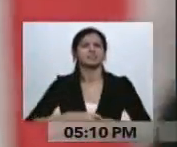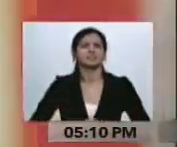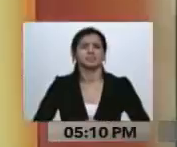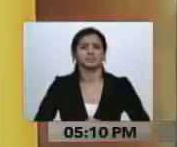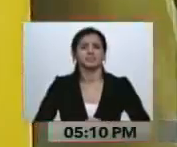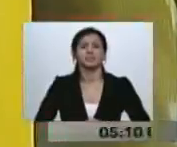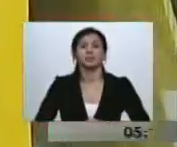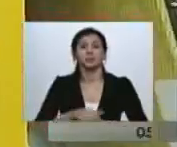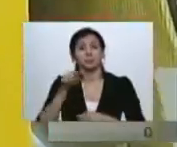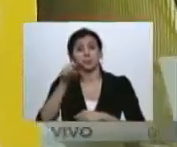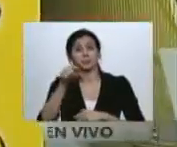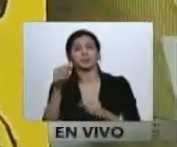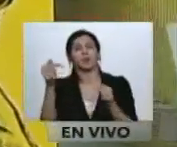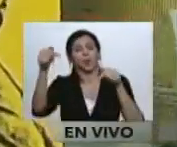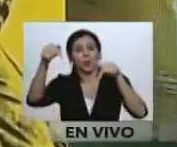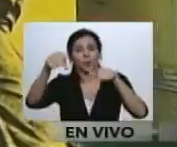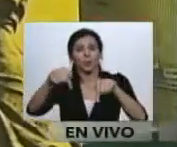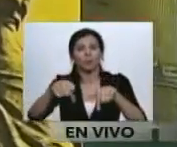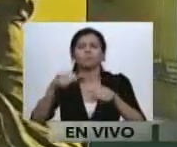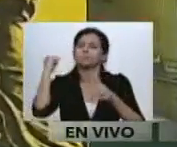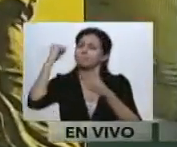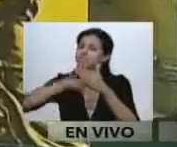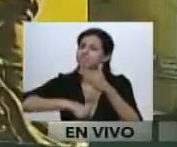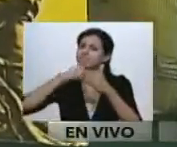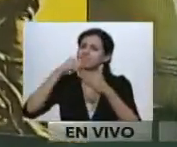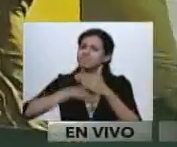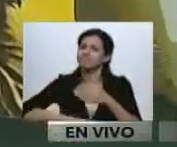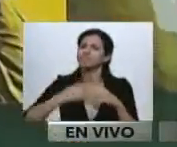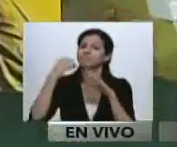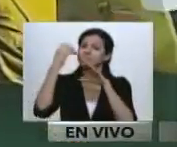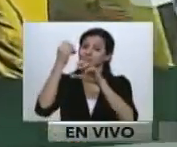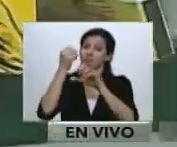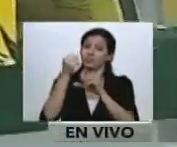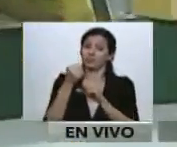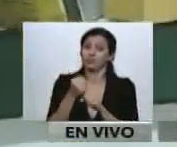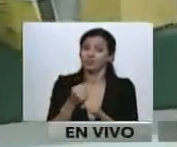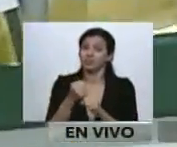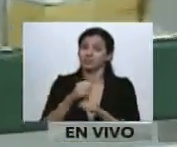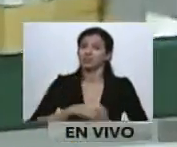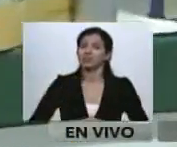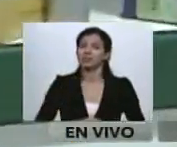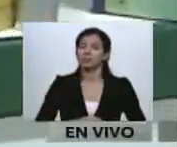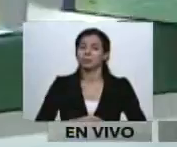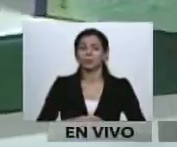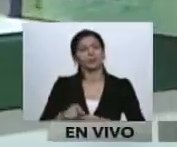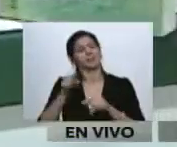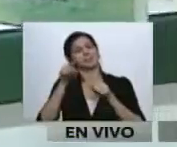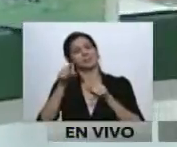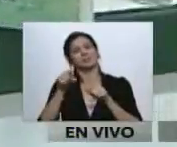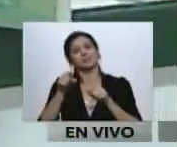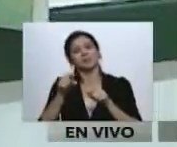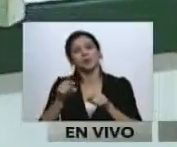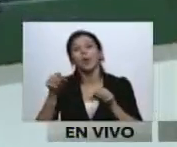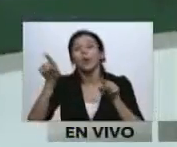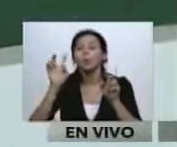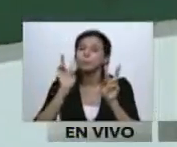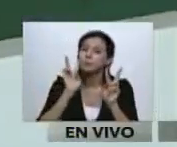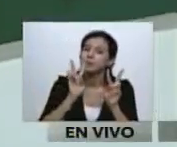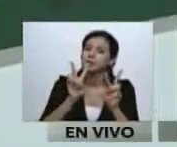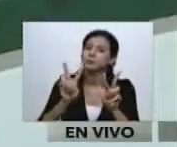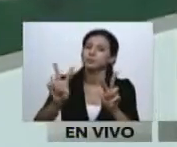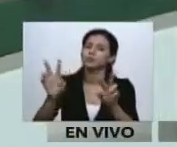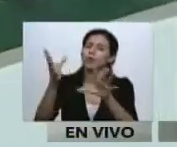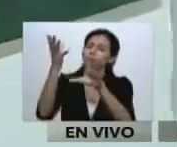esperanza, por eso es que hoy luchamos con porfía, por eso es que hoy miramos